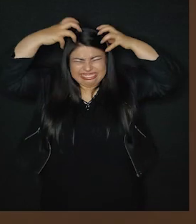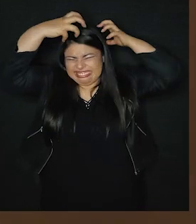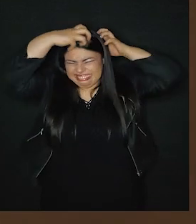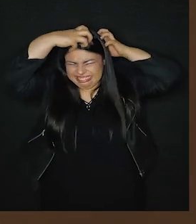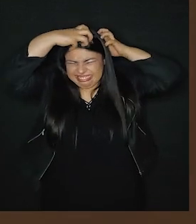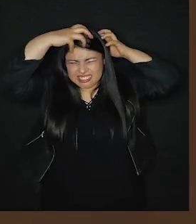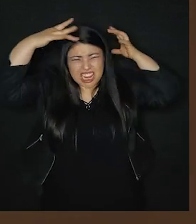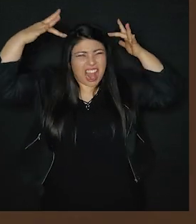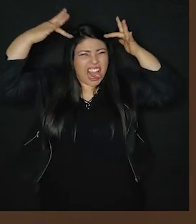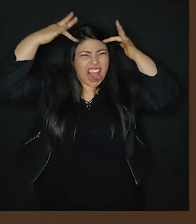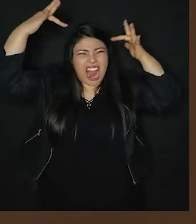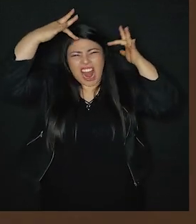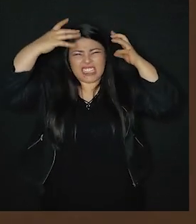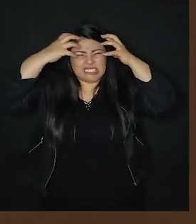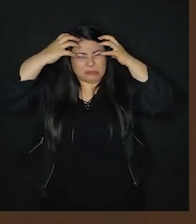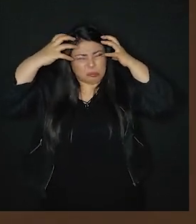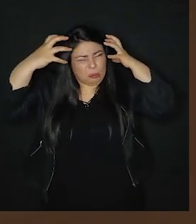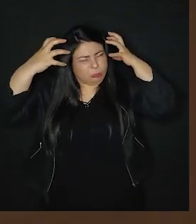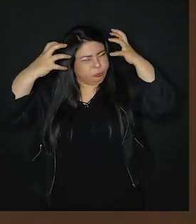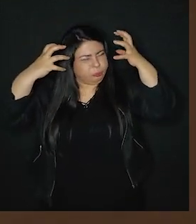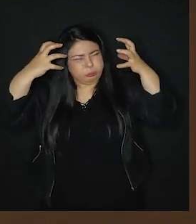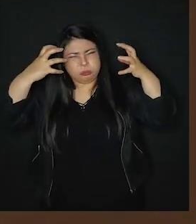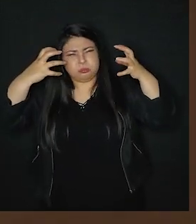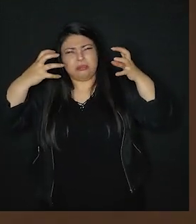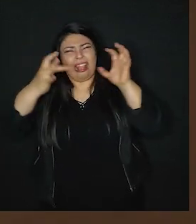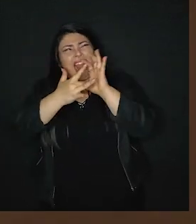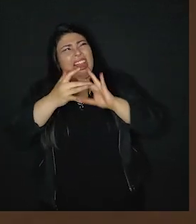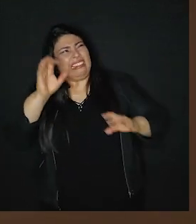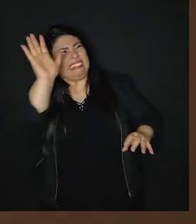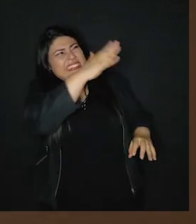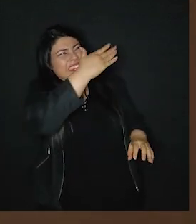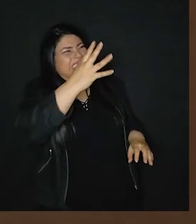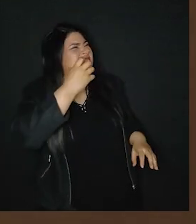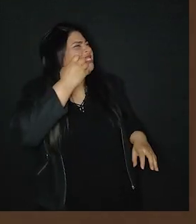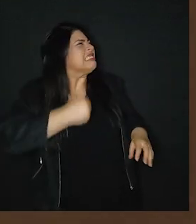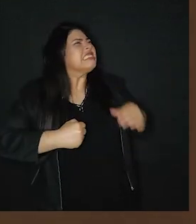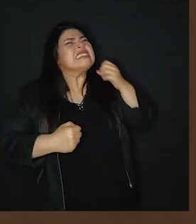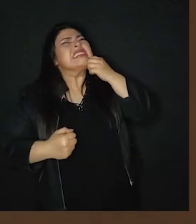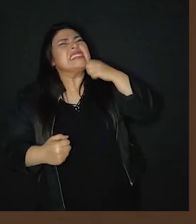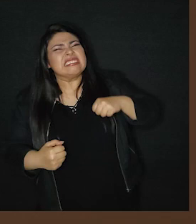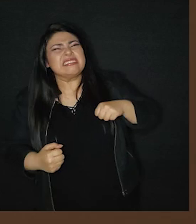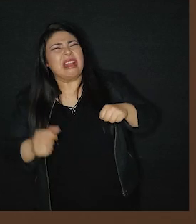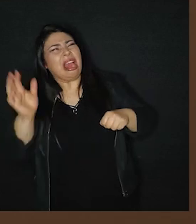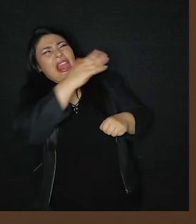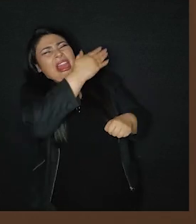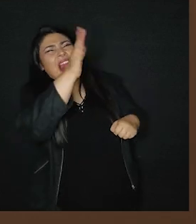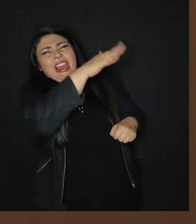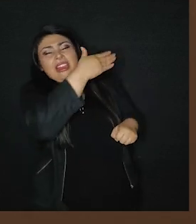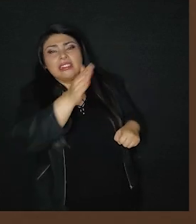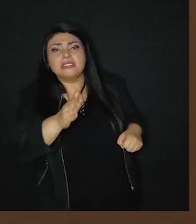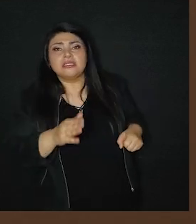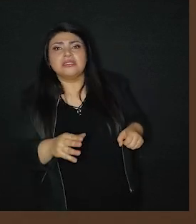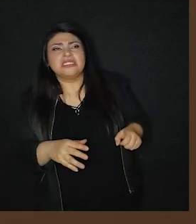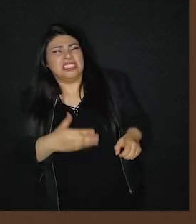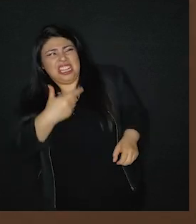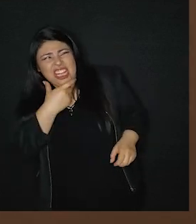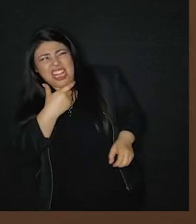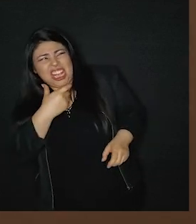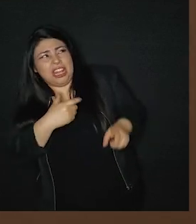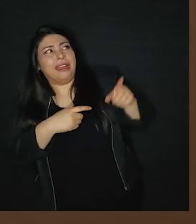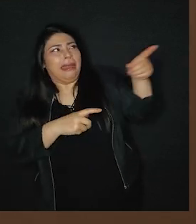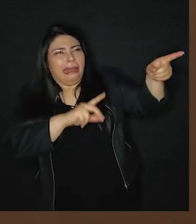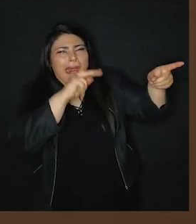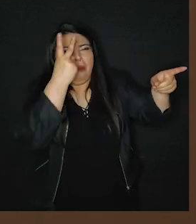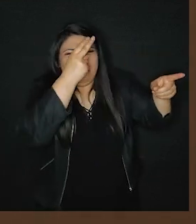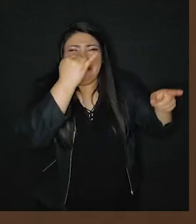los judíos y se empezaron a burlar de Jesús sí 38 entonces fueron crucificados con él dos